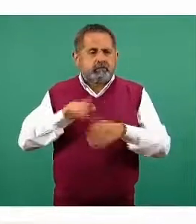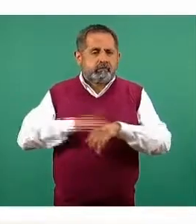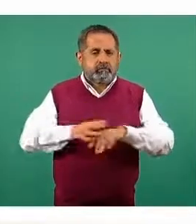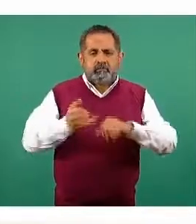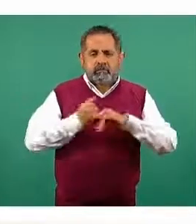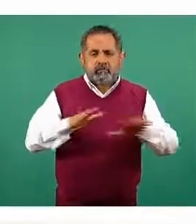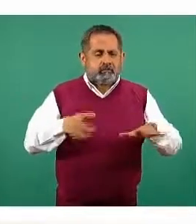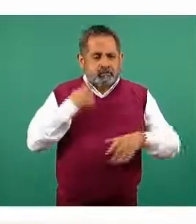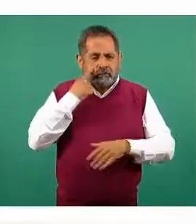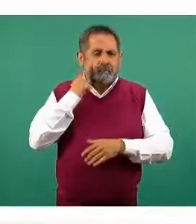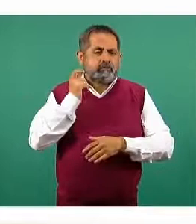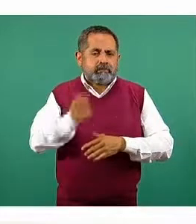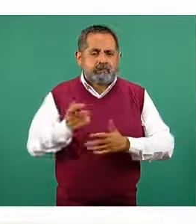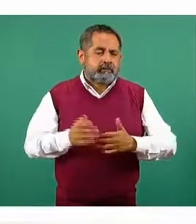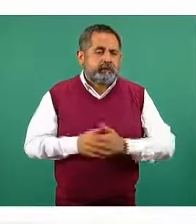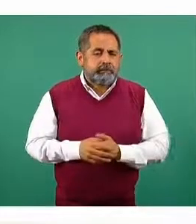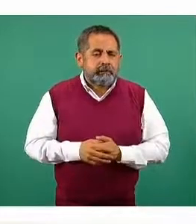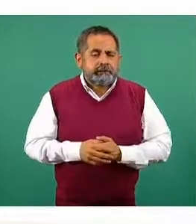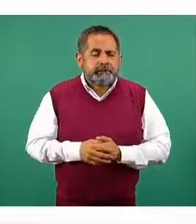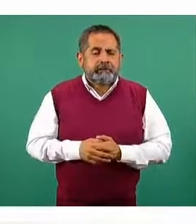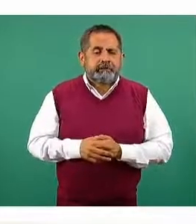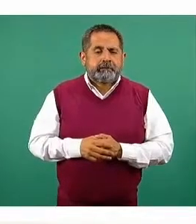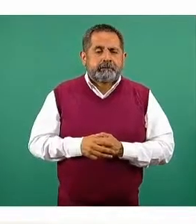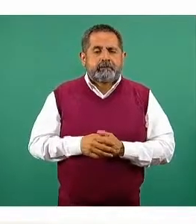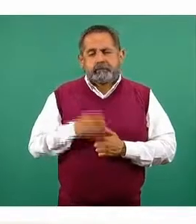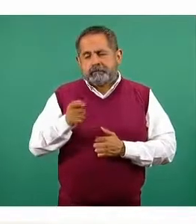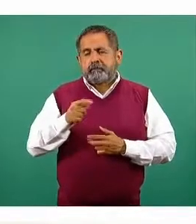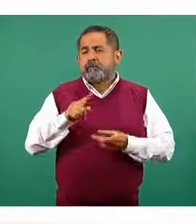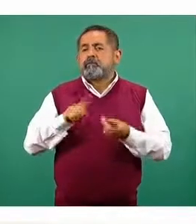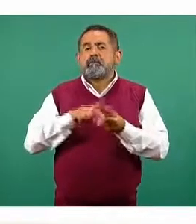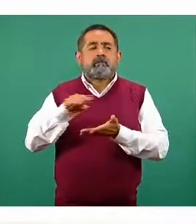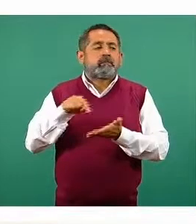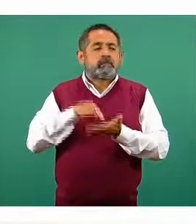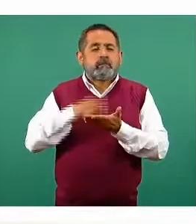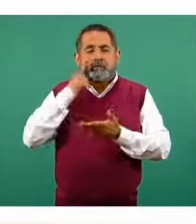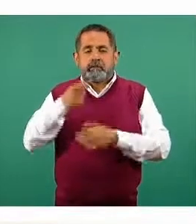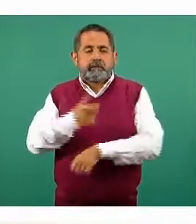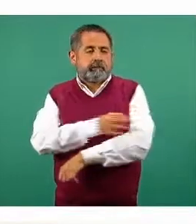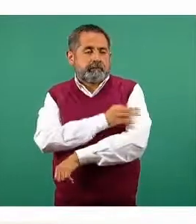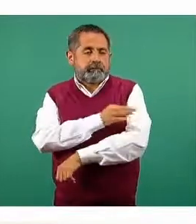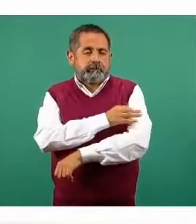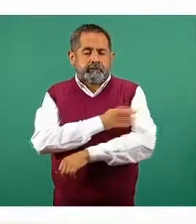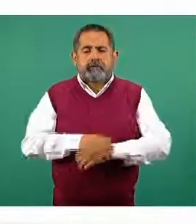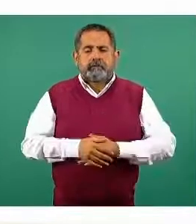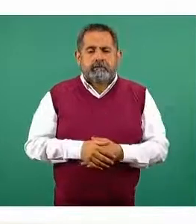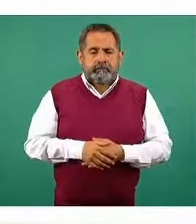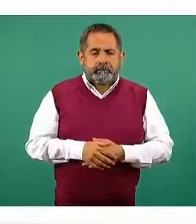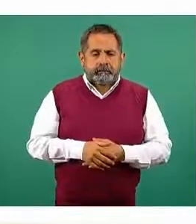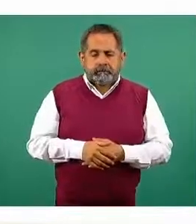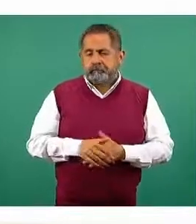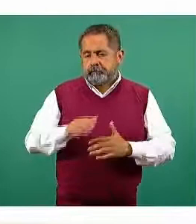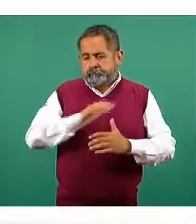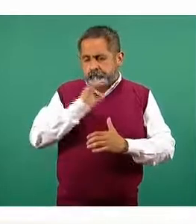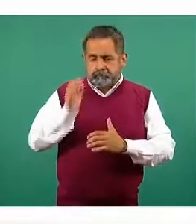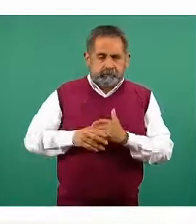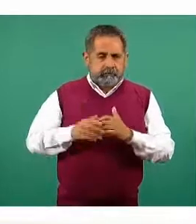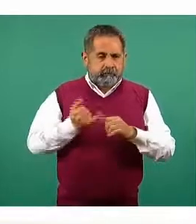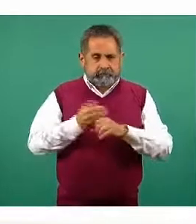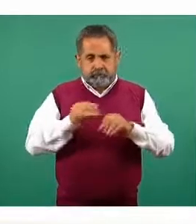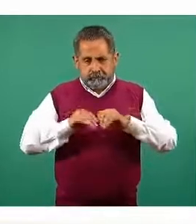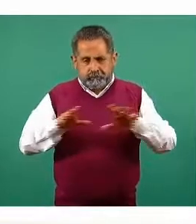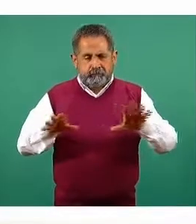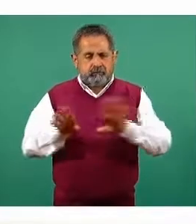la ubicación de los centros de vacunación. Finalmente, para cerrar la información